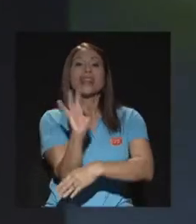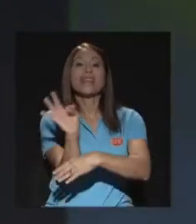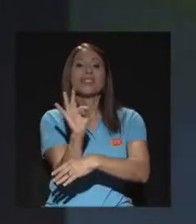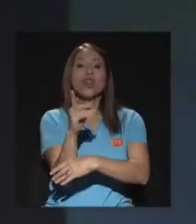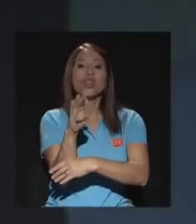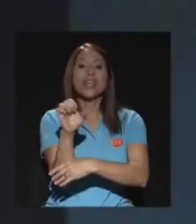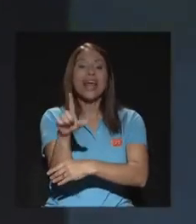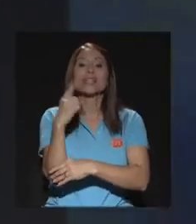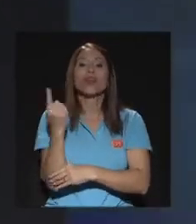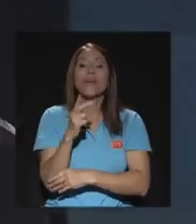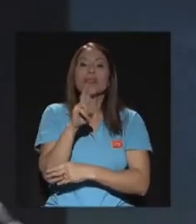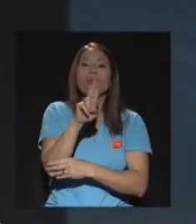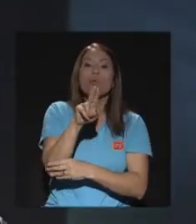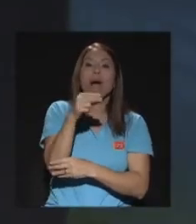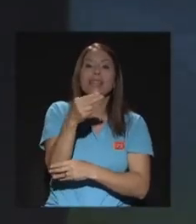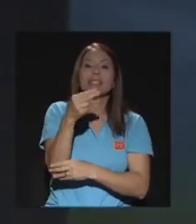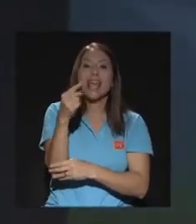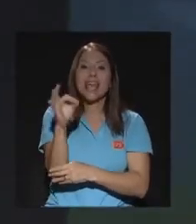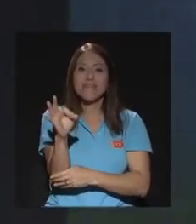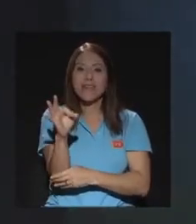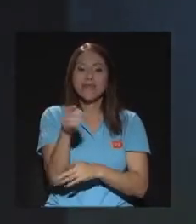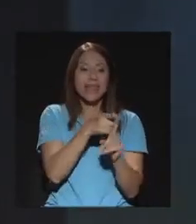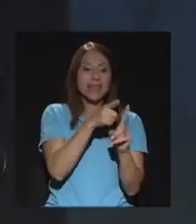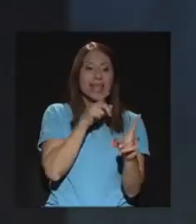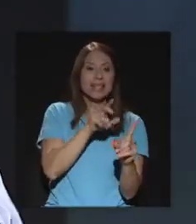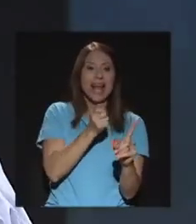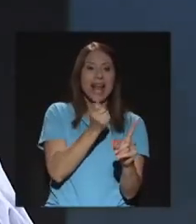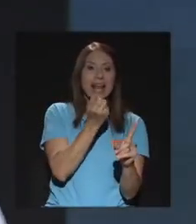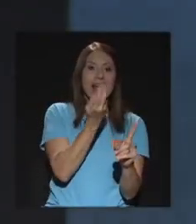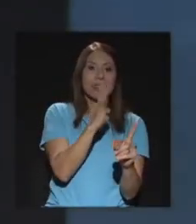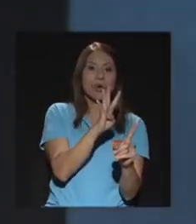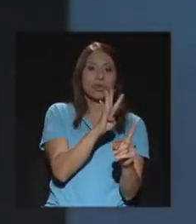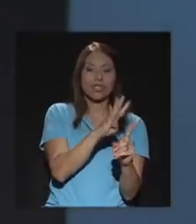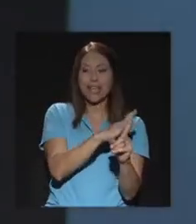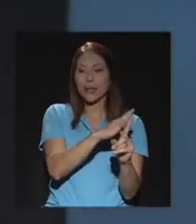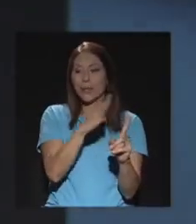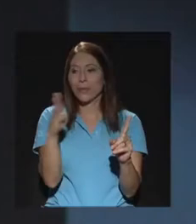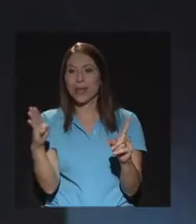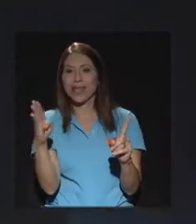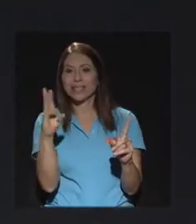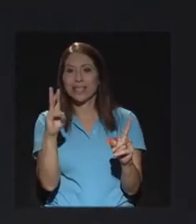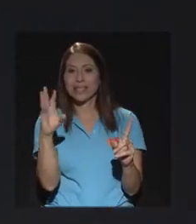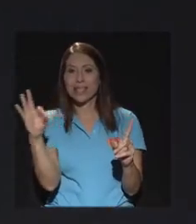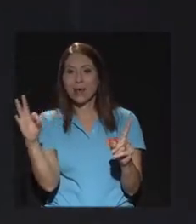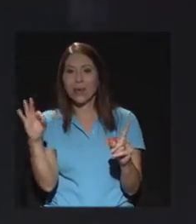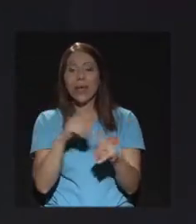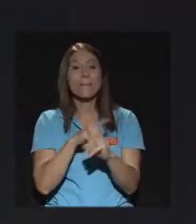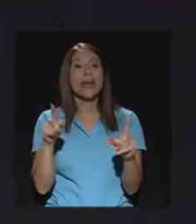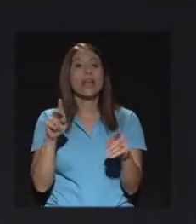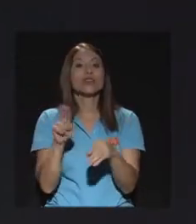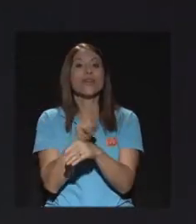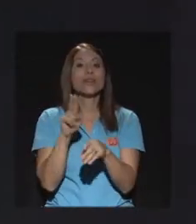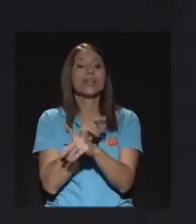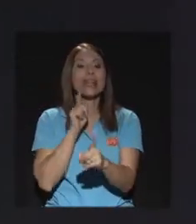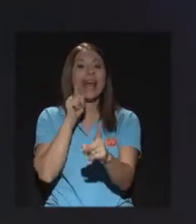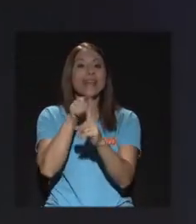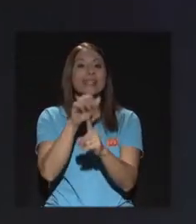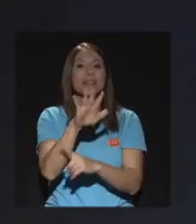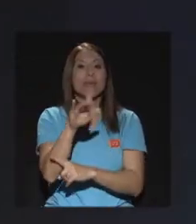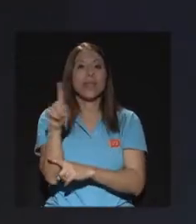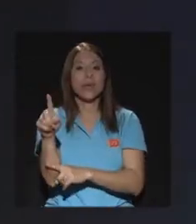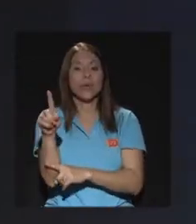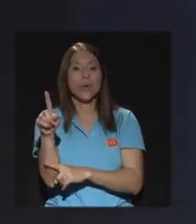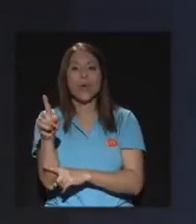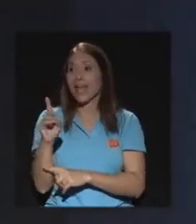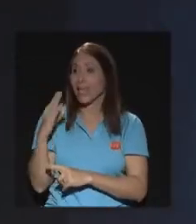UHF, que son del canal 14 al canal 69, pero se va a utilizar solo hasta el canal 51. Don Antonio, es muy bonita los su